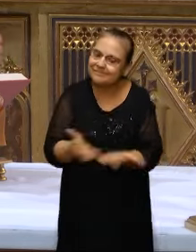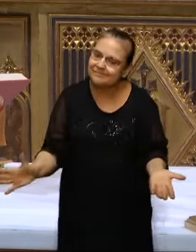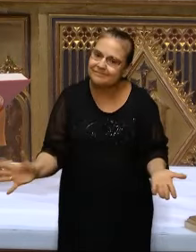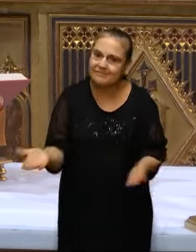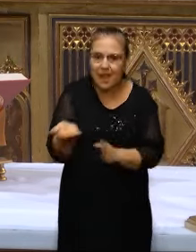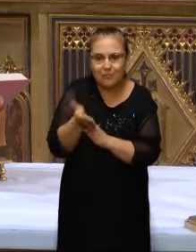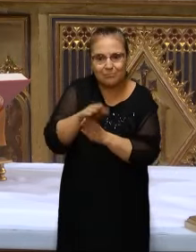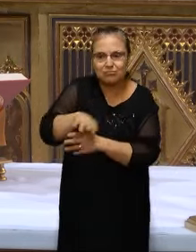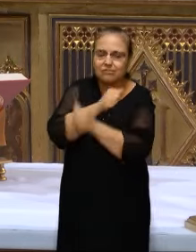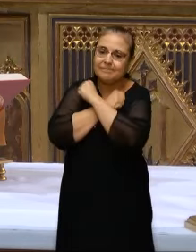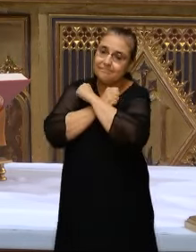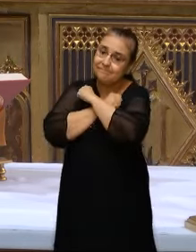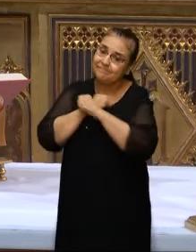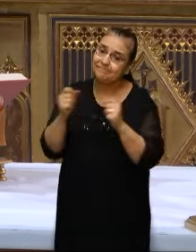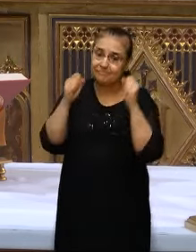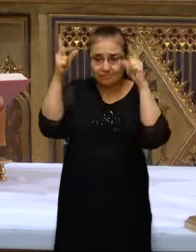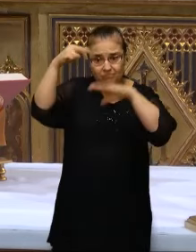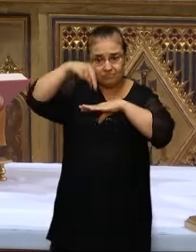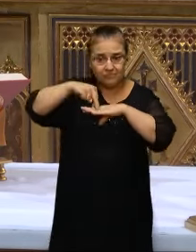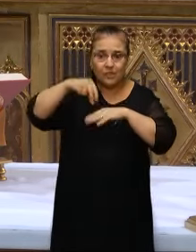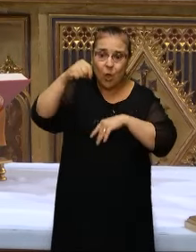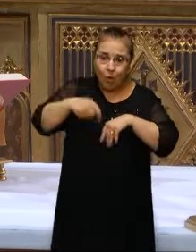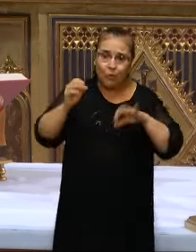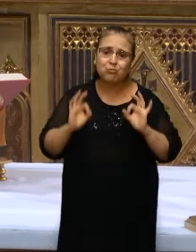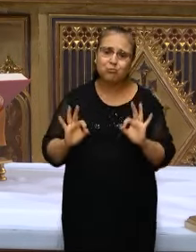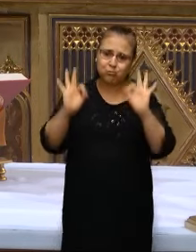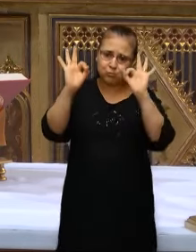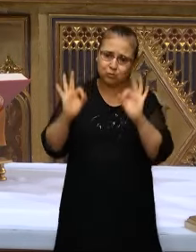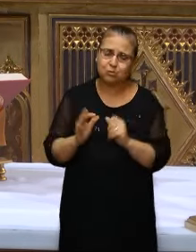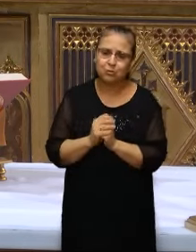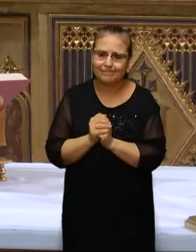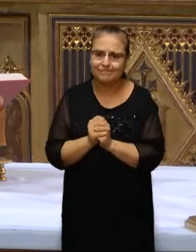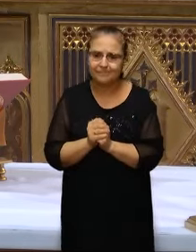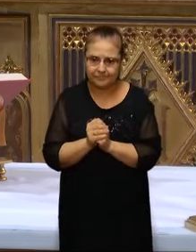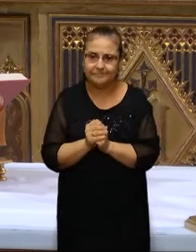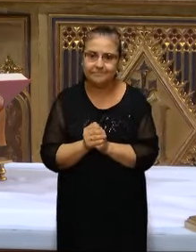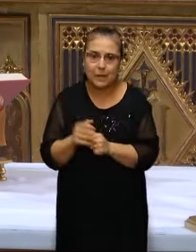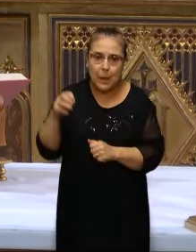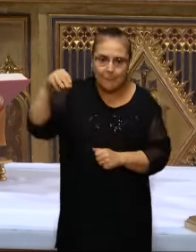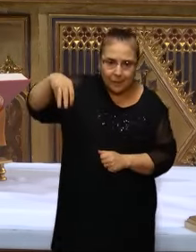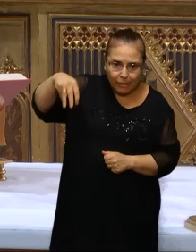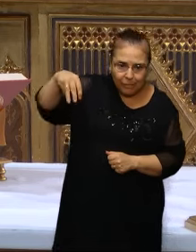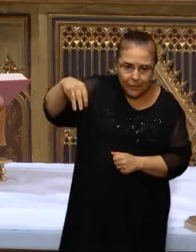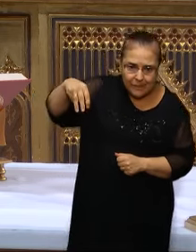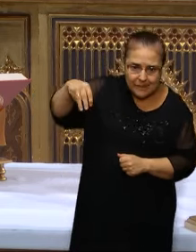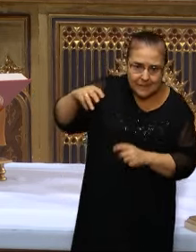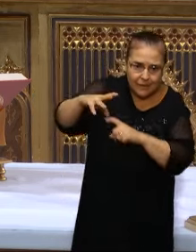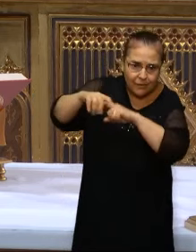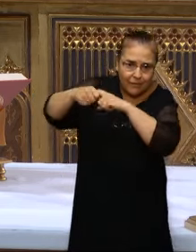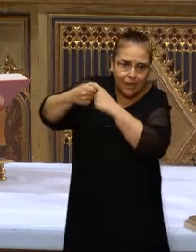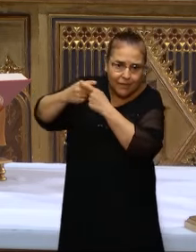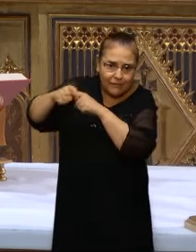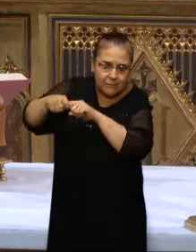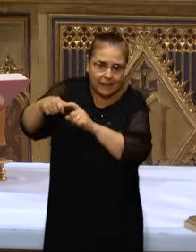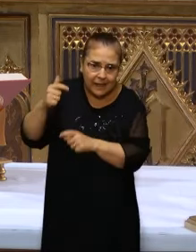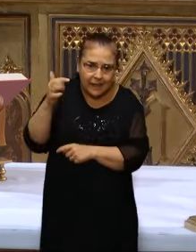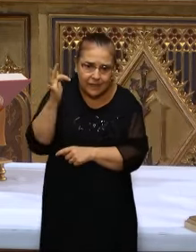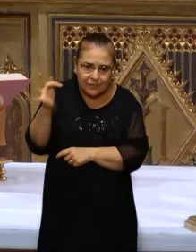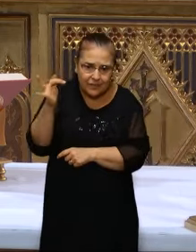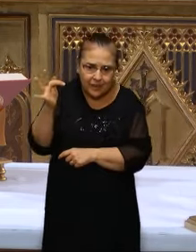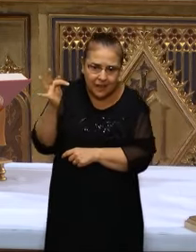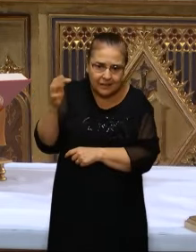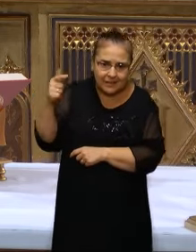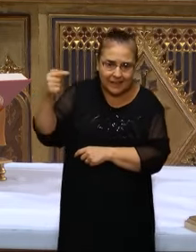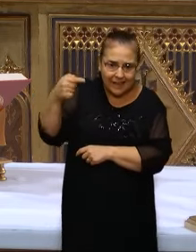que durmieron en la esperanza de la resurrección hoy te encomendamos de forma especial a Mercedes y difuntos familiares Fernández Gaitán